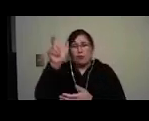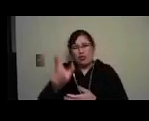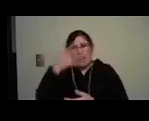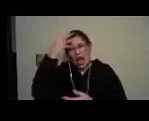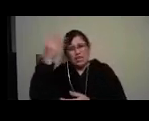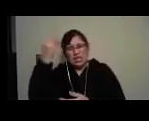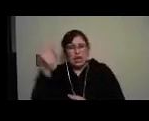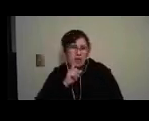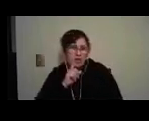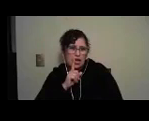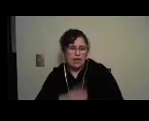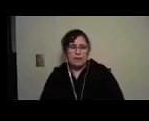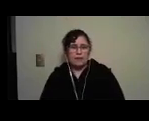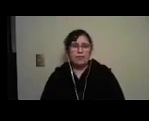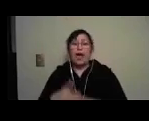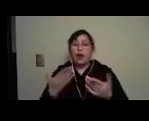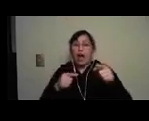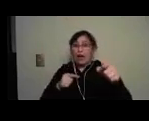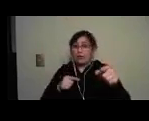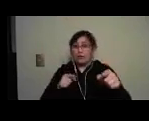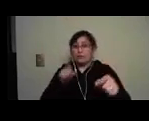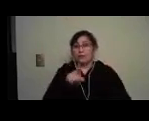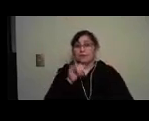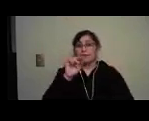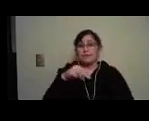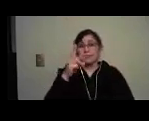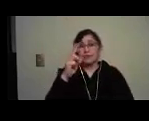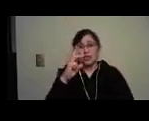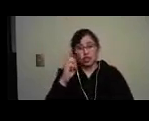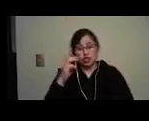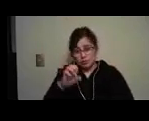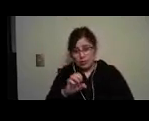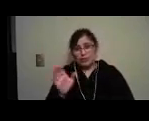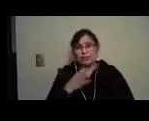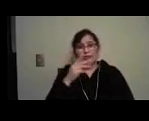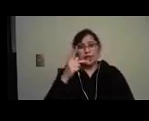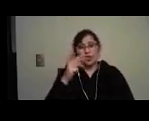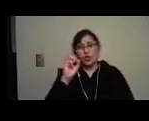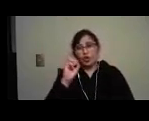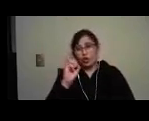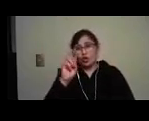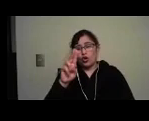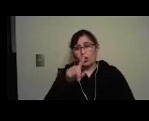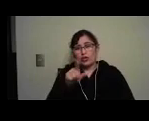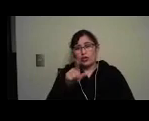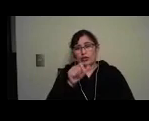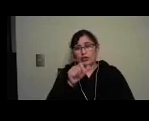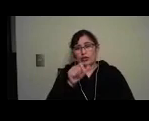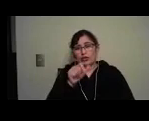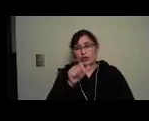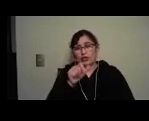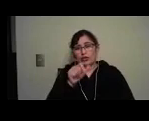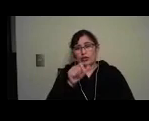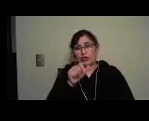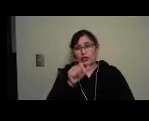se lo voy a dejar de tarea, ¿ya? El síndrome de Korsakoff, ¿ya? Y la enfermedad de Pick. Y esto es lo que